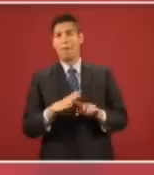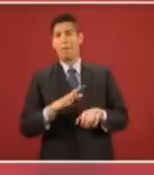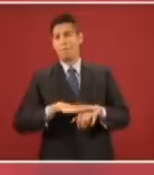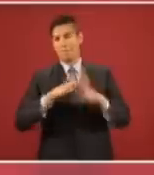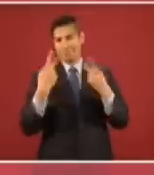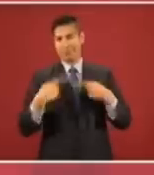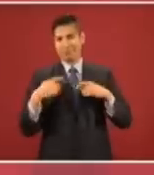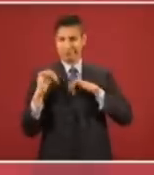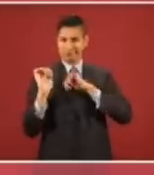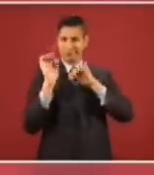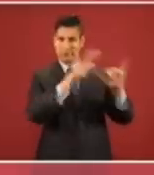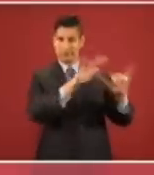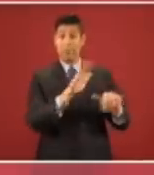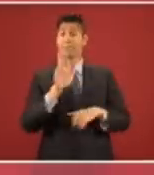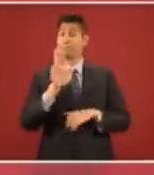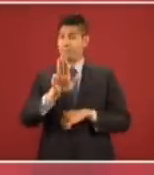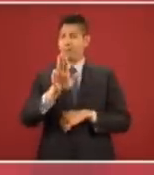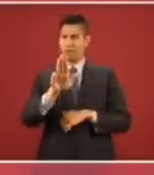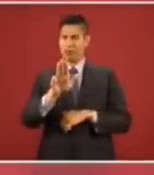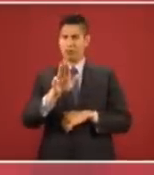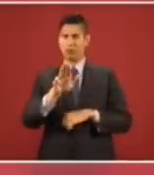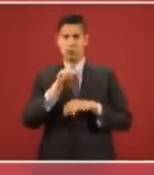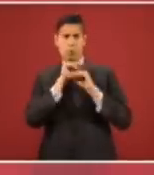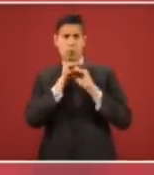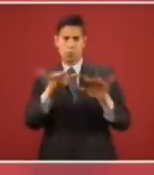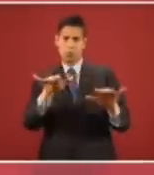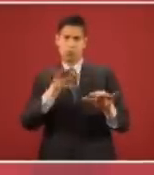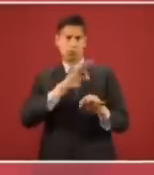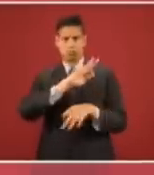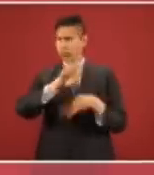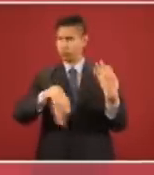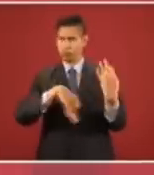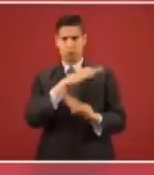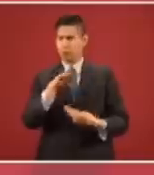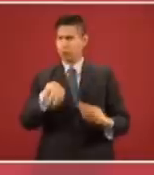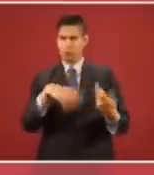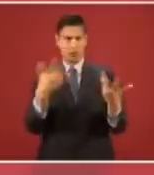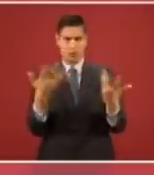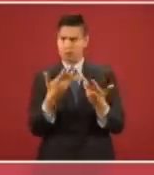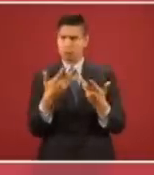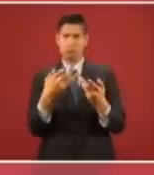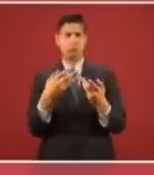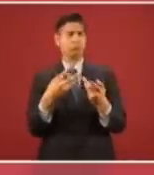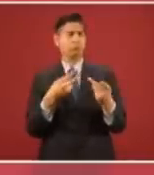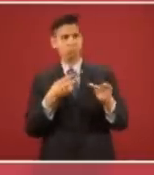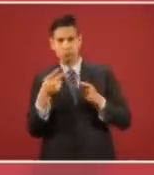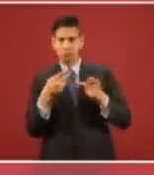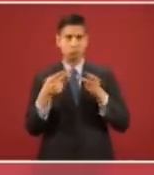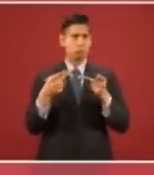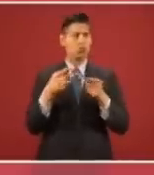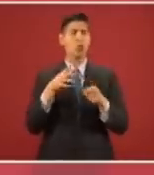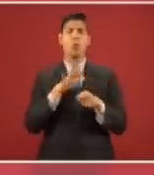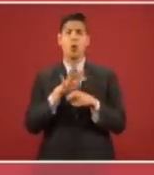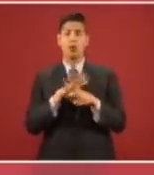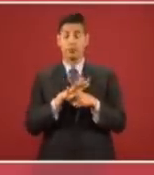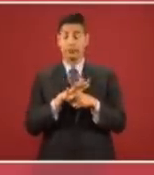informar todo lo que estamos haciendo en este asunto de la migración. Si